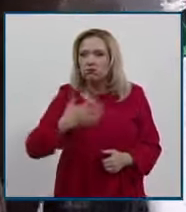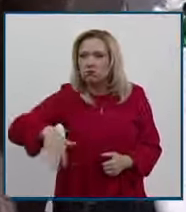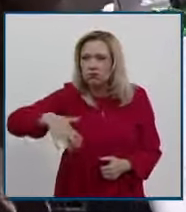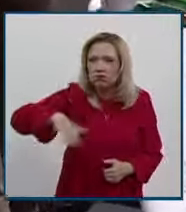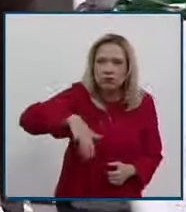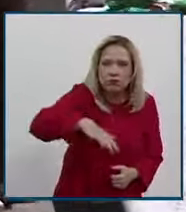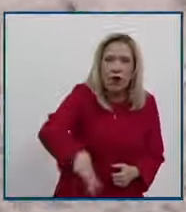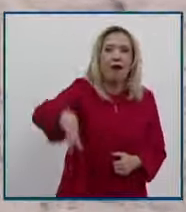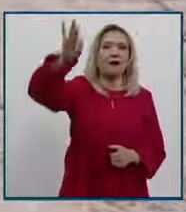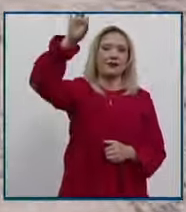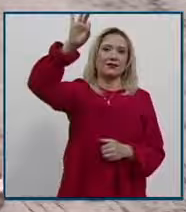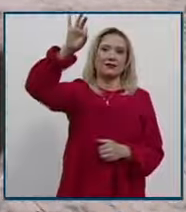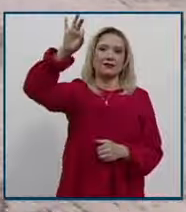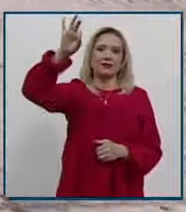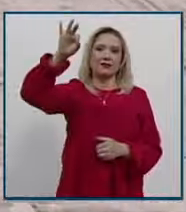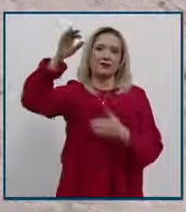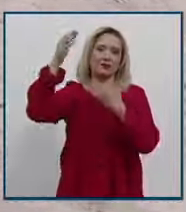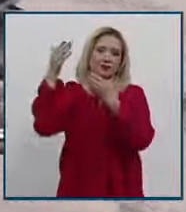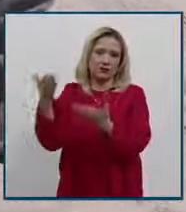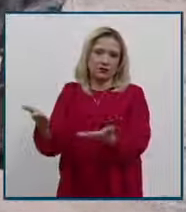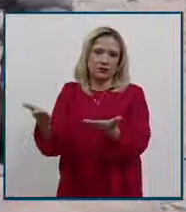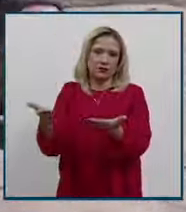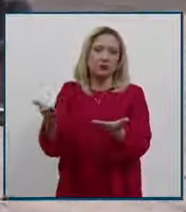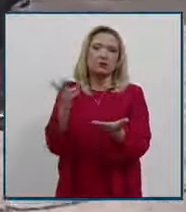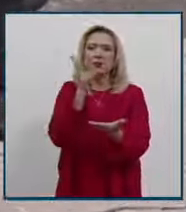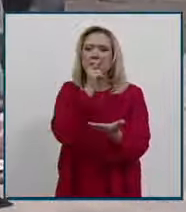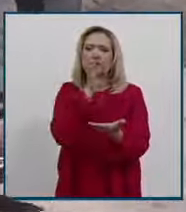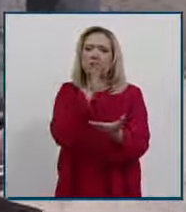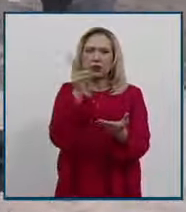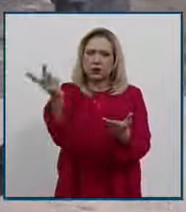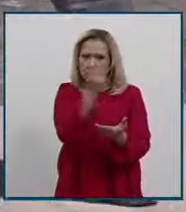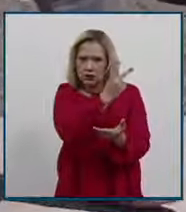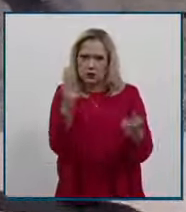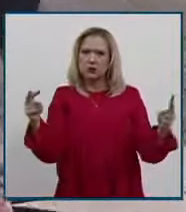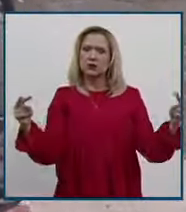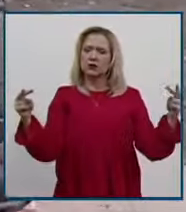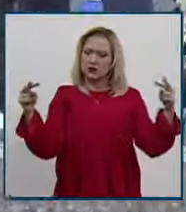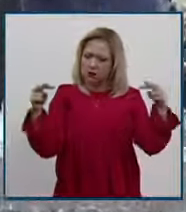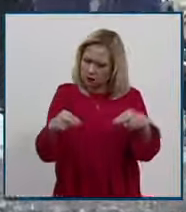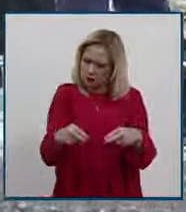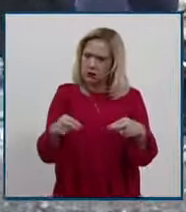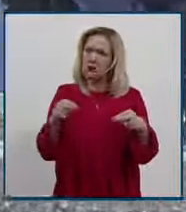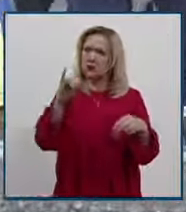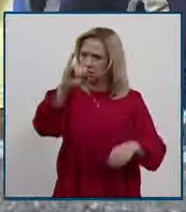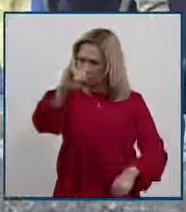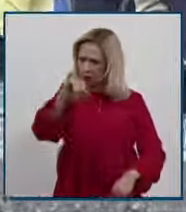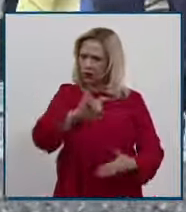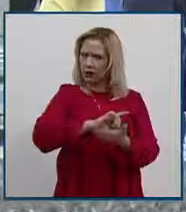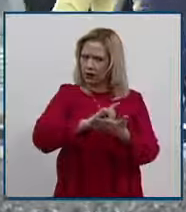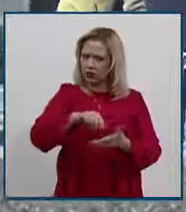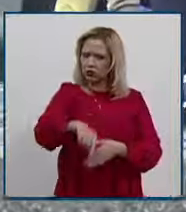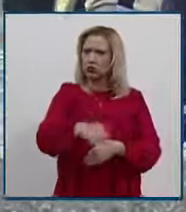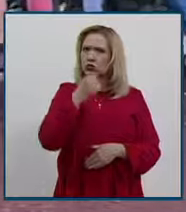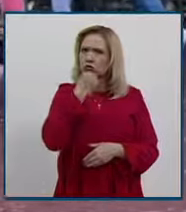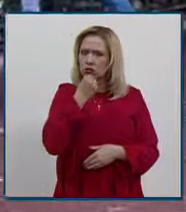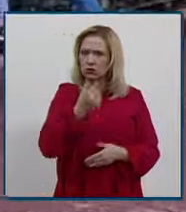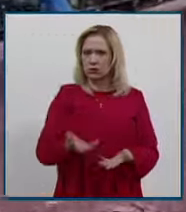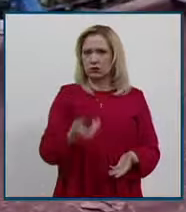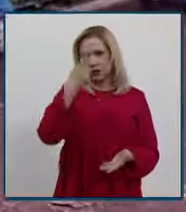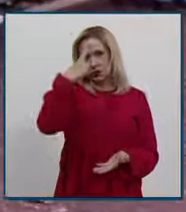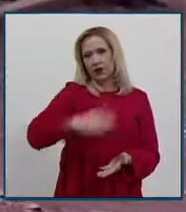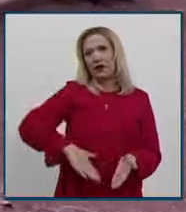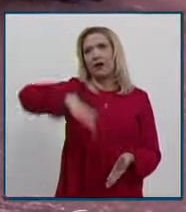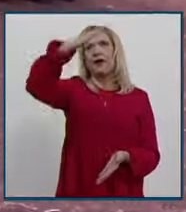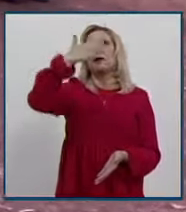localización garantizando la convivencia con ambos progenitores Pues se trata de una condición prioritaria para el bienestar